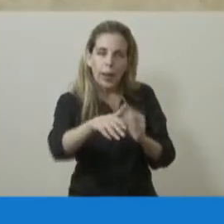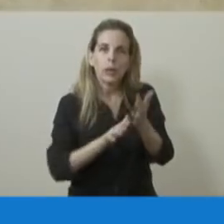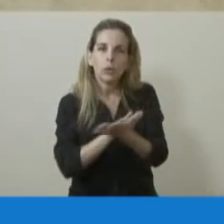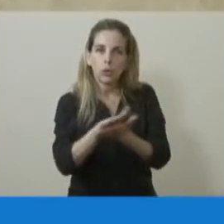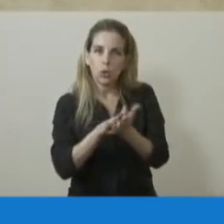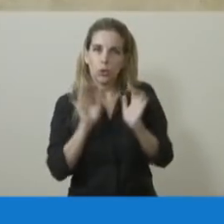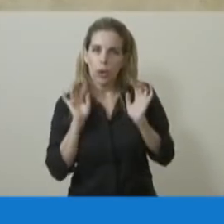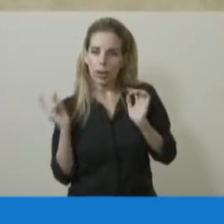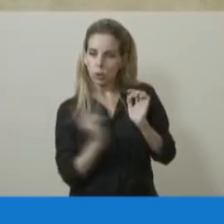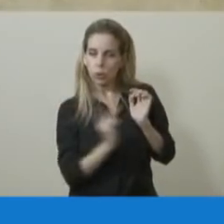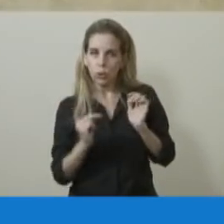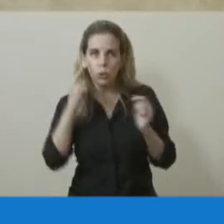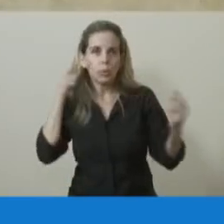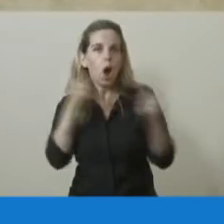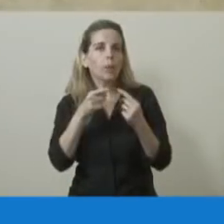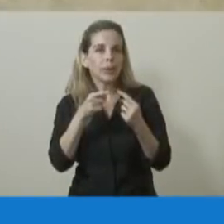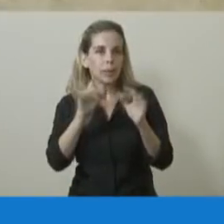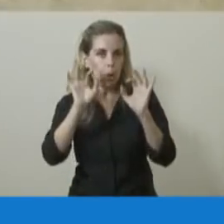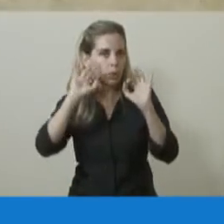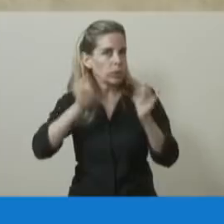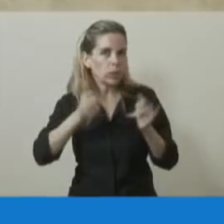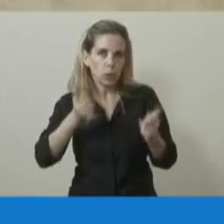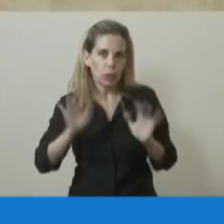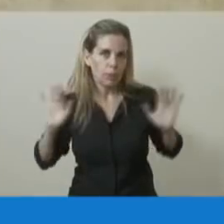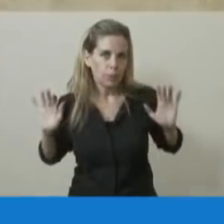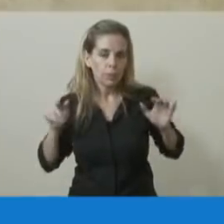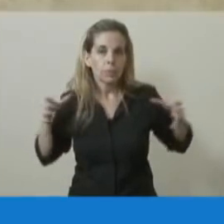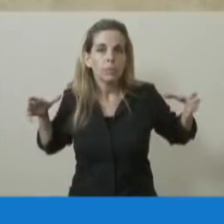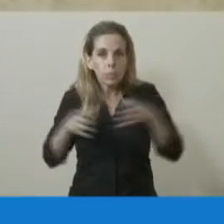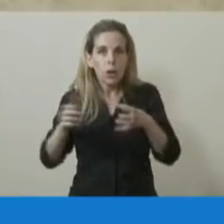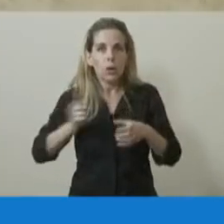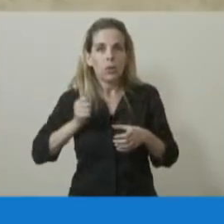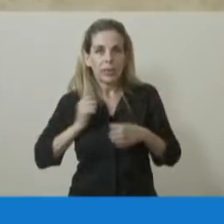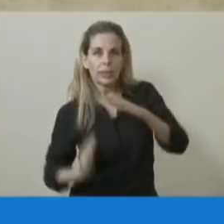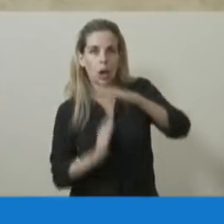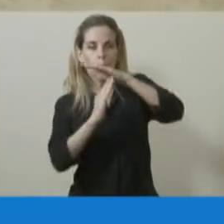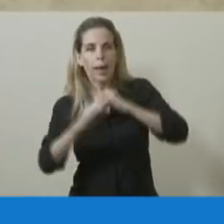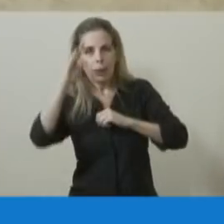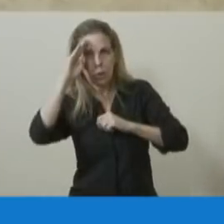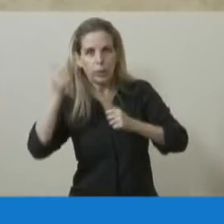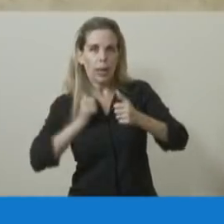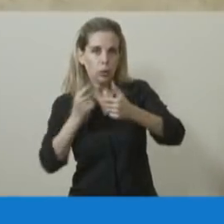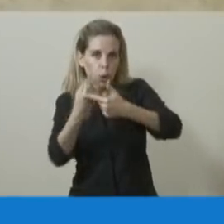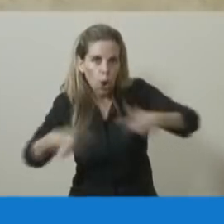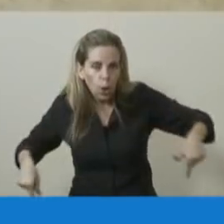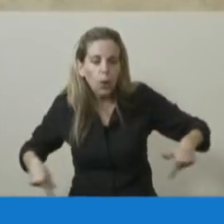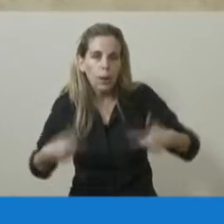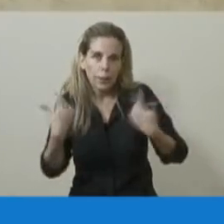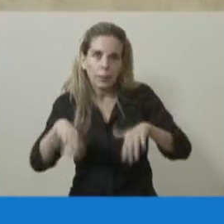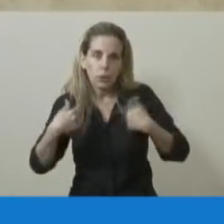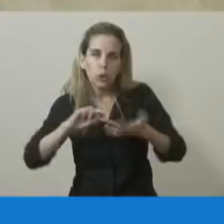es un objetivo que nos hemos puesto. En el caso de las Fuerzas Armadas, el problema generaba conflictos enormes, porque muchas veces